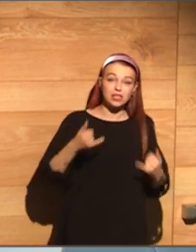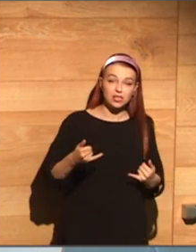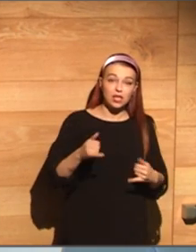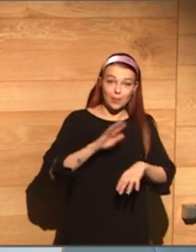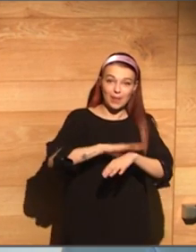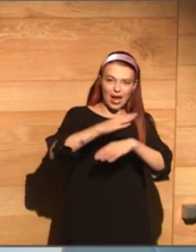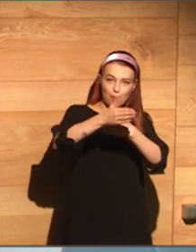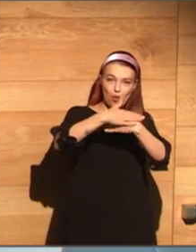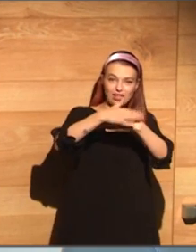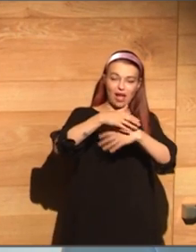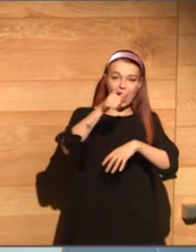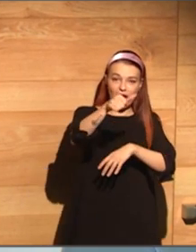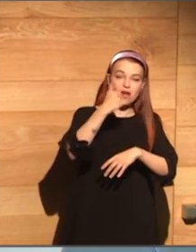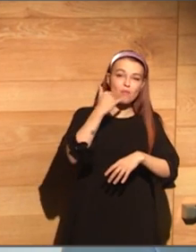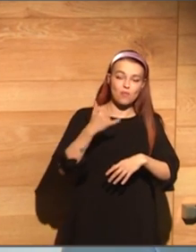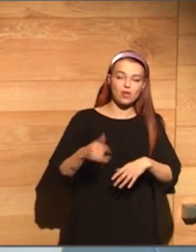Porteros electrónicos. Es que la he visto hace poco.